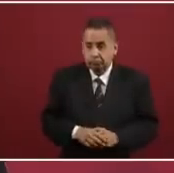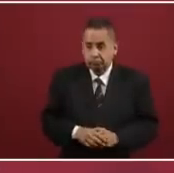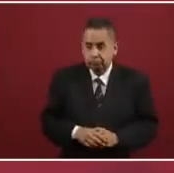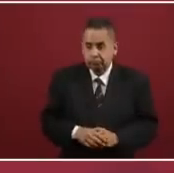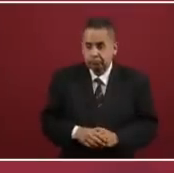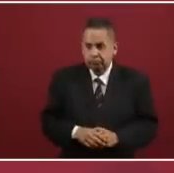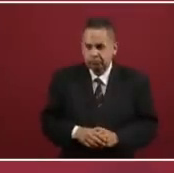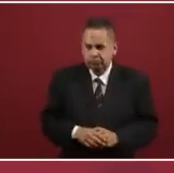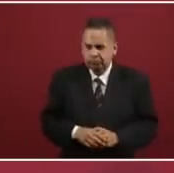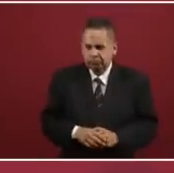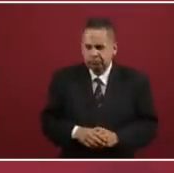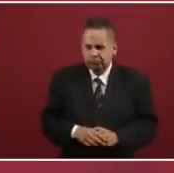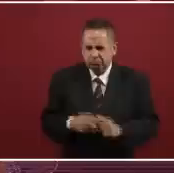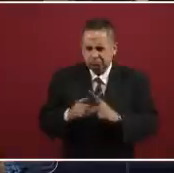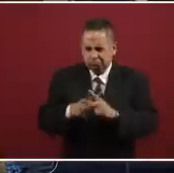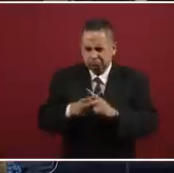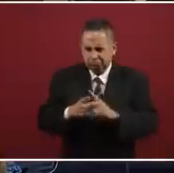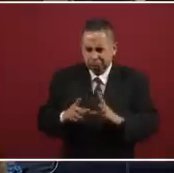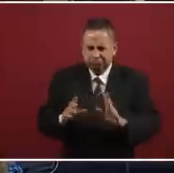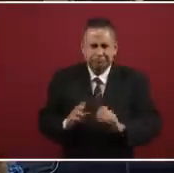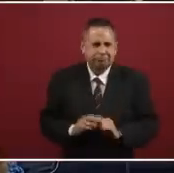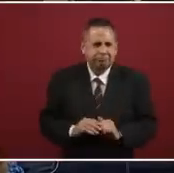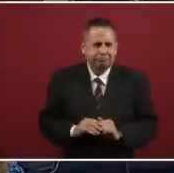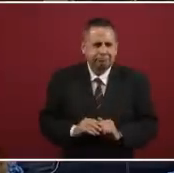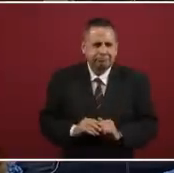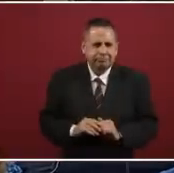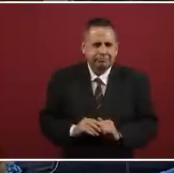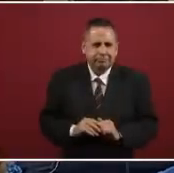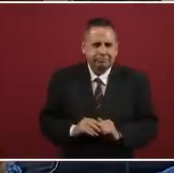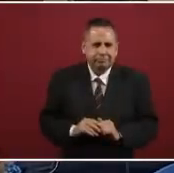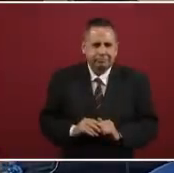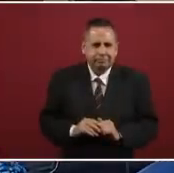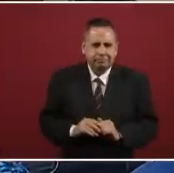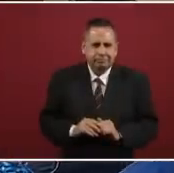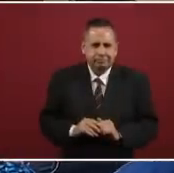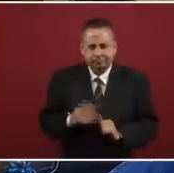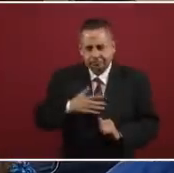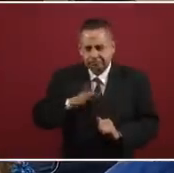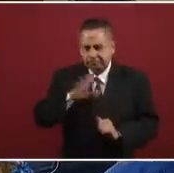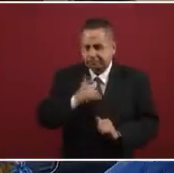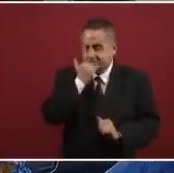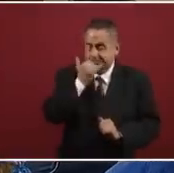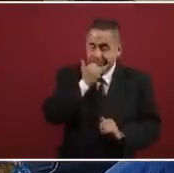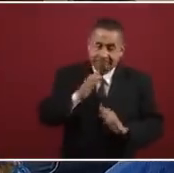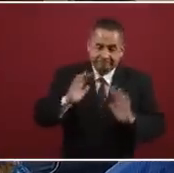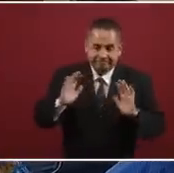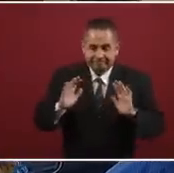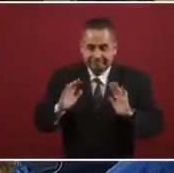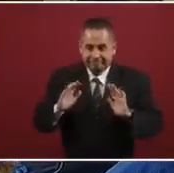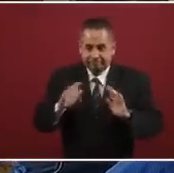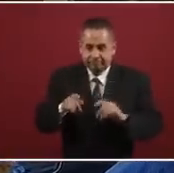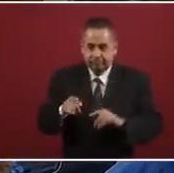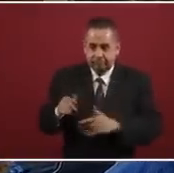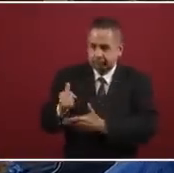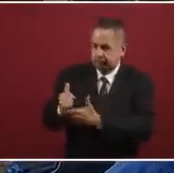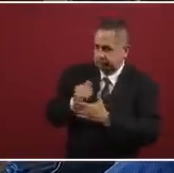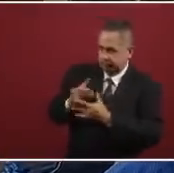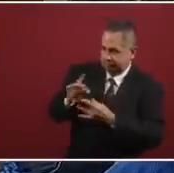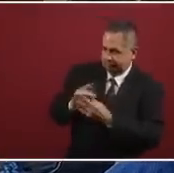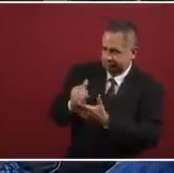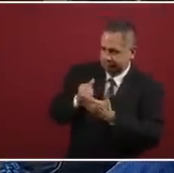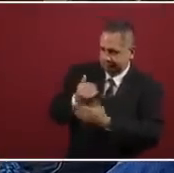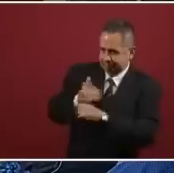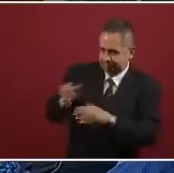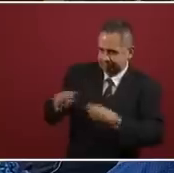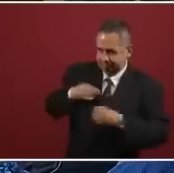Bueno, promedio. Si estoy mal es porque el señor no me dio bien los